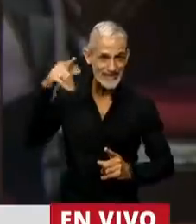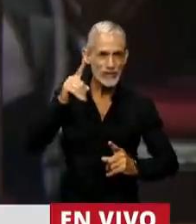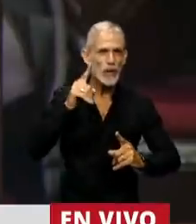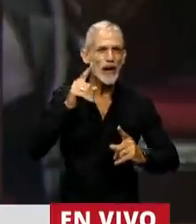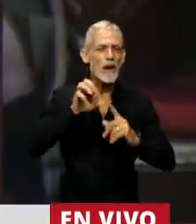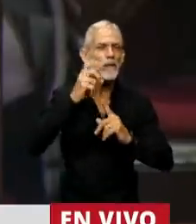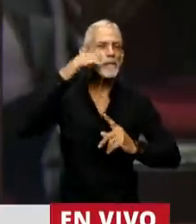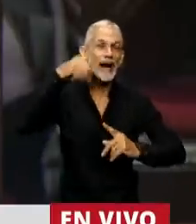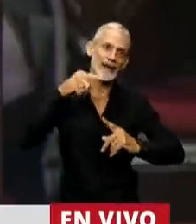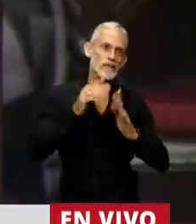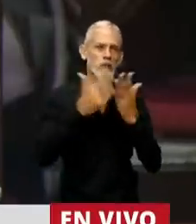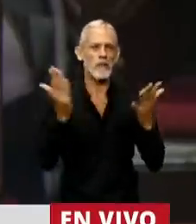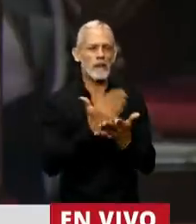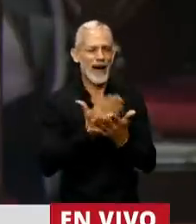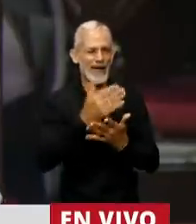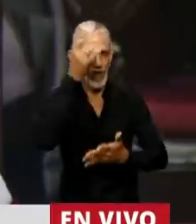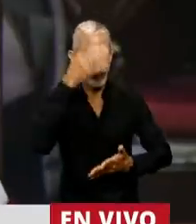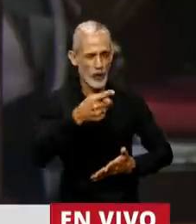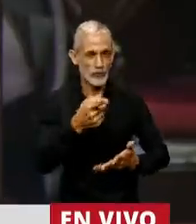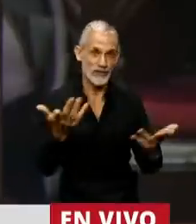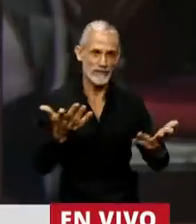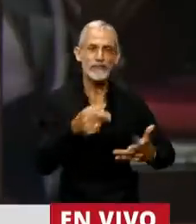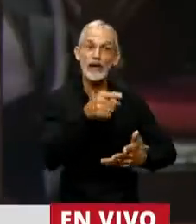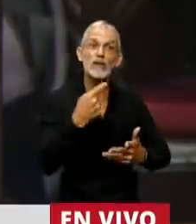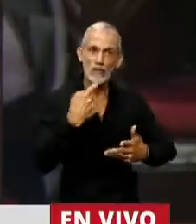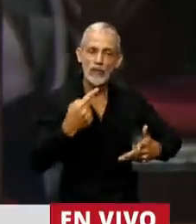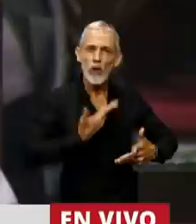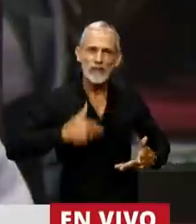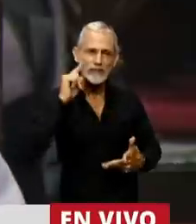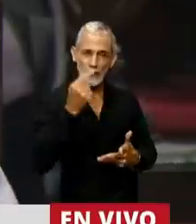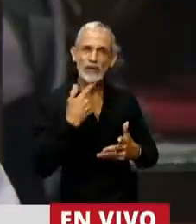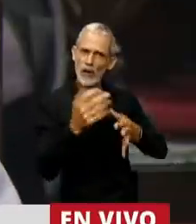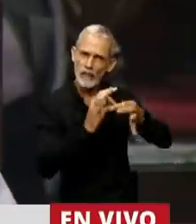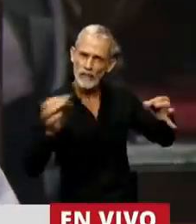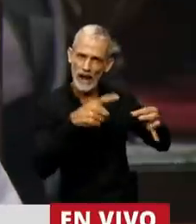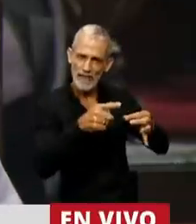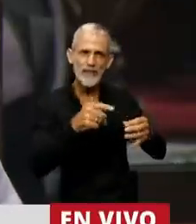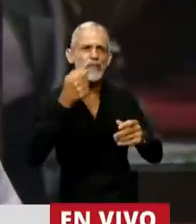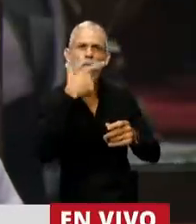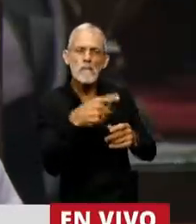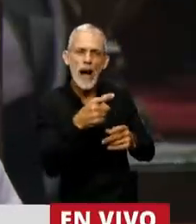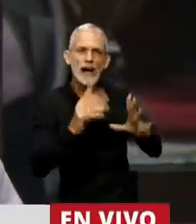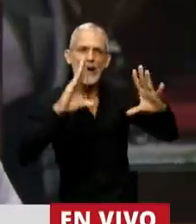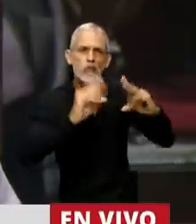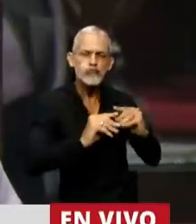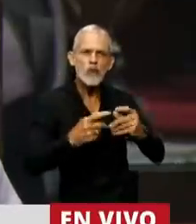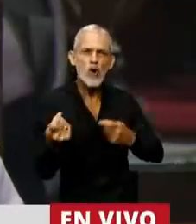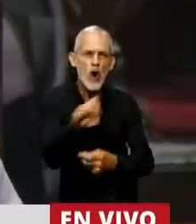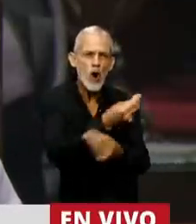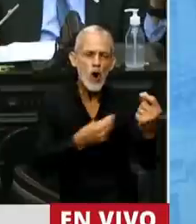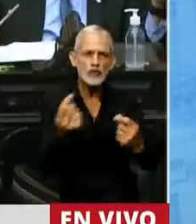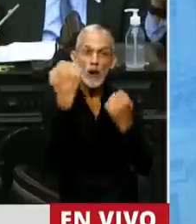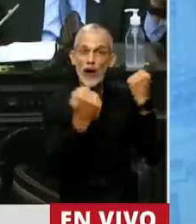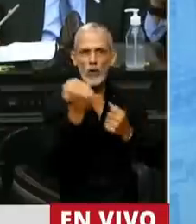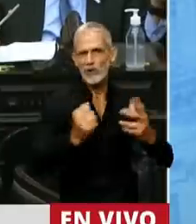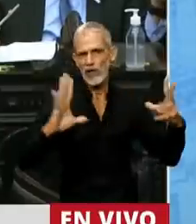Pasquín 12, un medio que no me deja mentir, dijo Alberto Fernández: Macri apagó el consumo y mató la